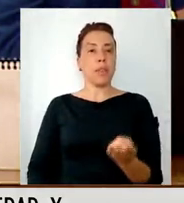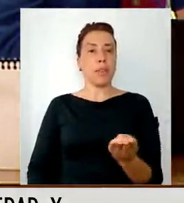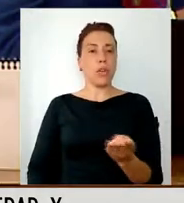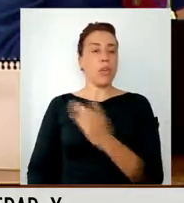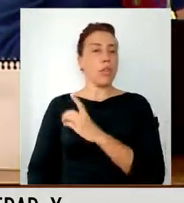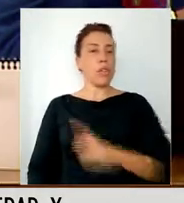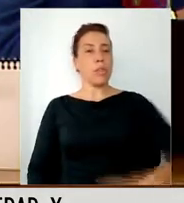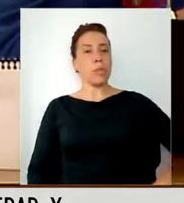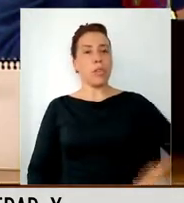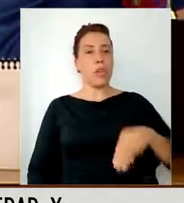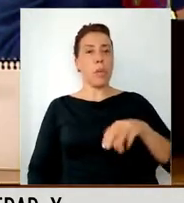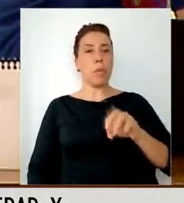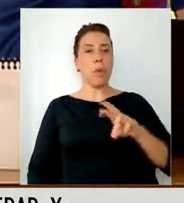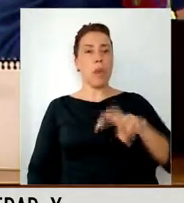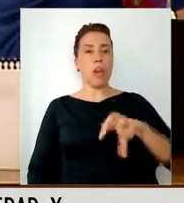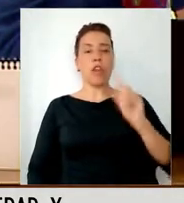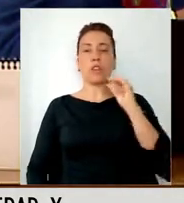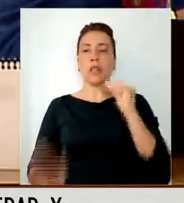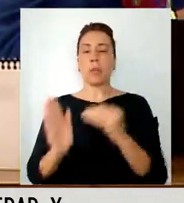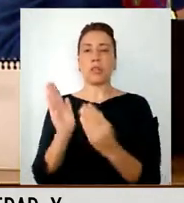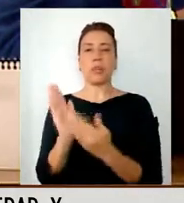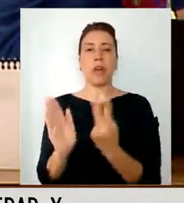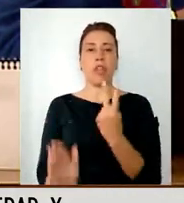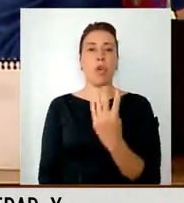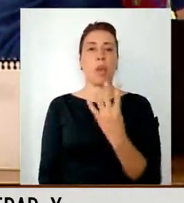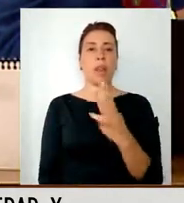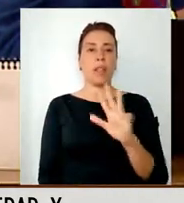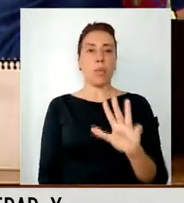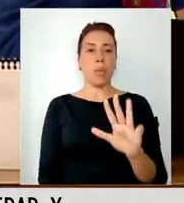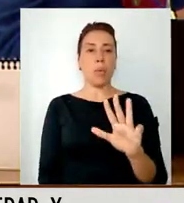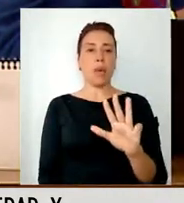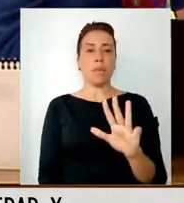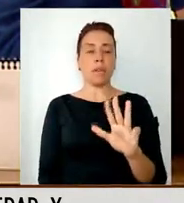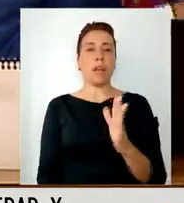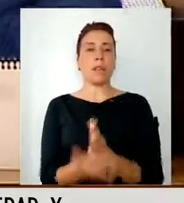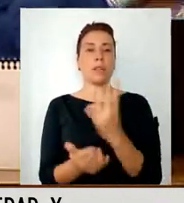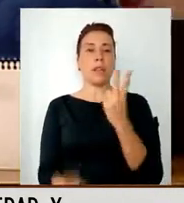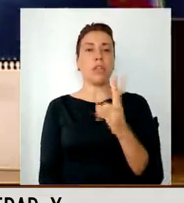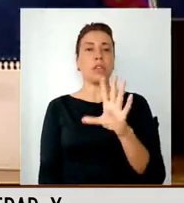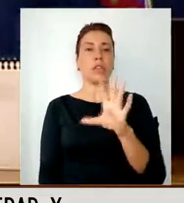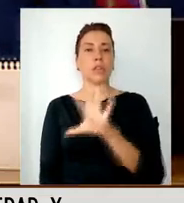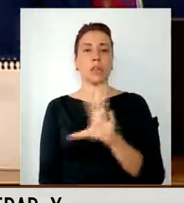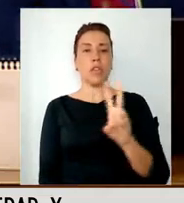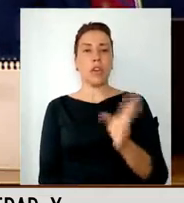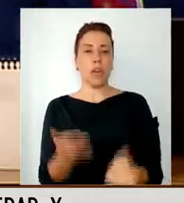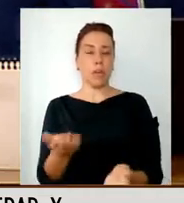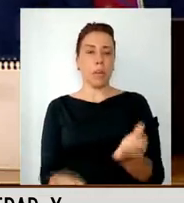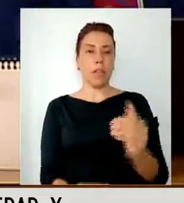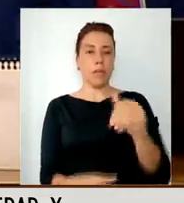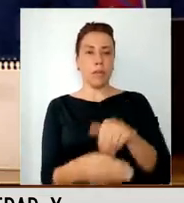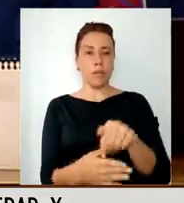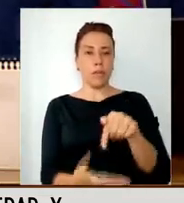Moreno y que constan las páginas 249 a 252 del Comparado en votación